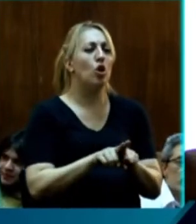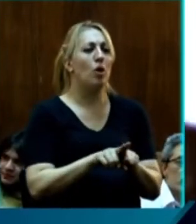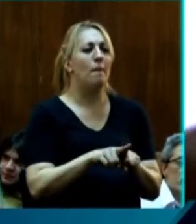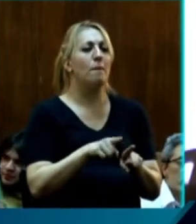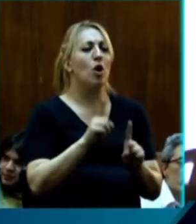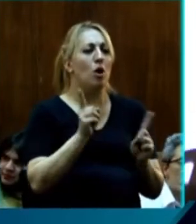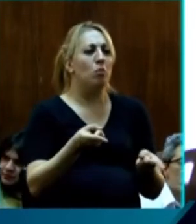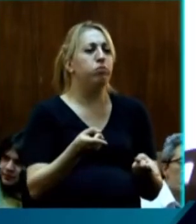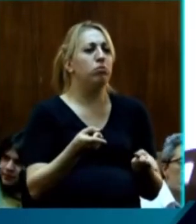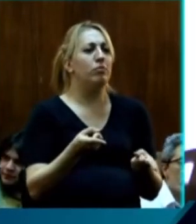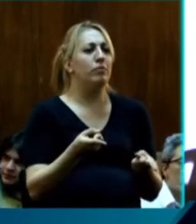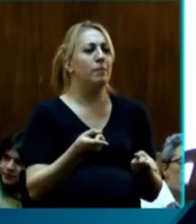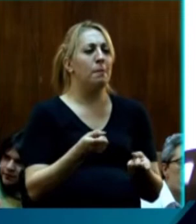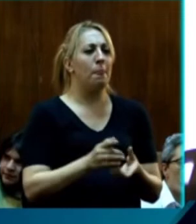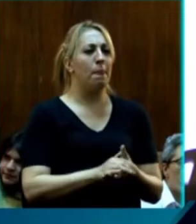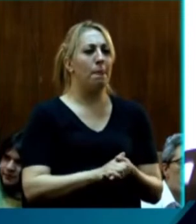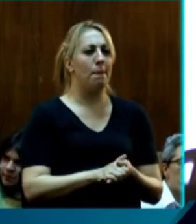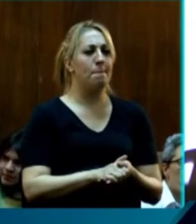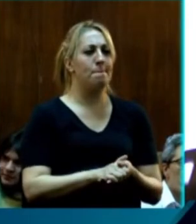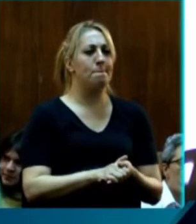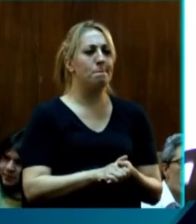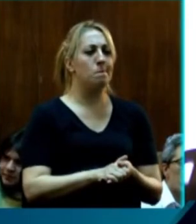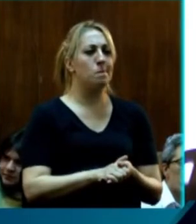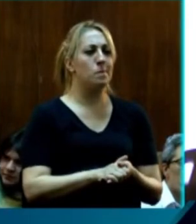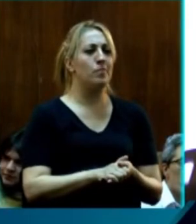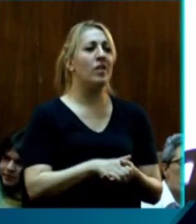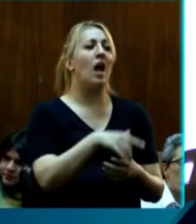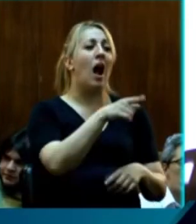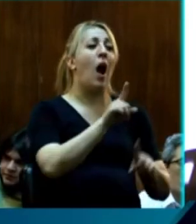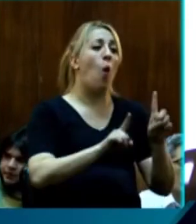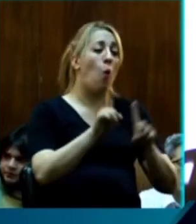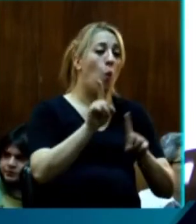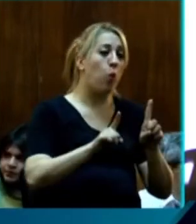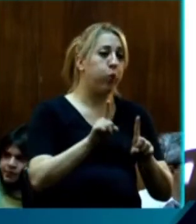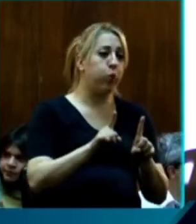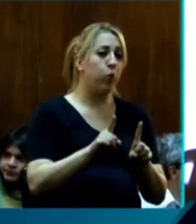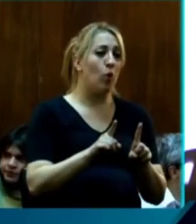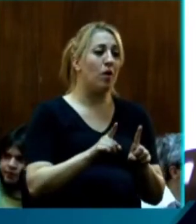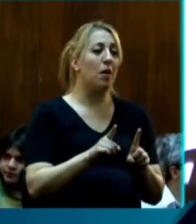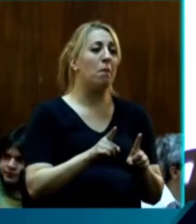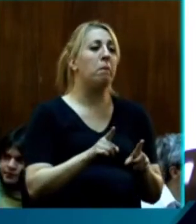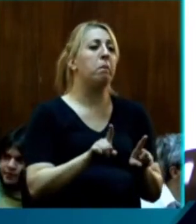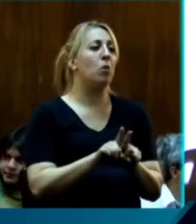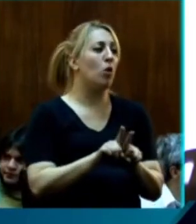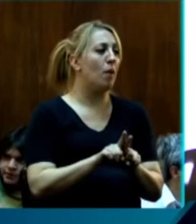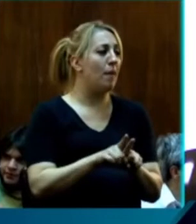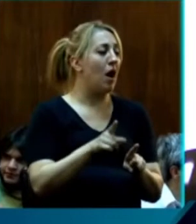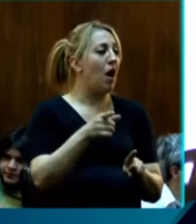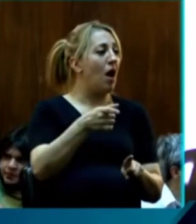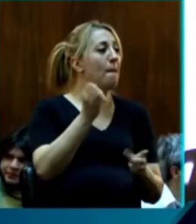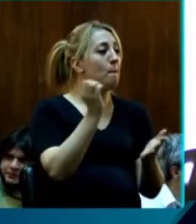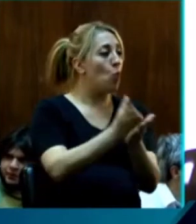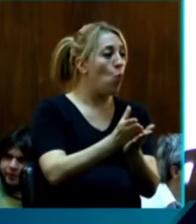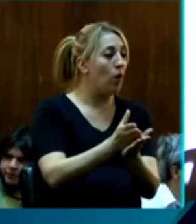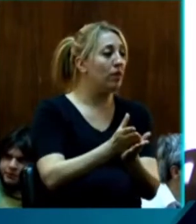ingresos pueden ser absolutamente disímiles. Y mientras para uno puede no significar ese aumento, esa